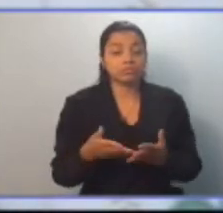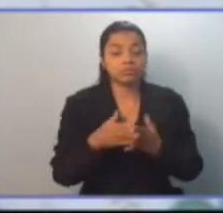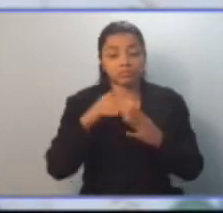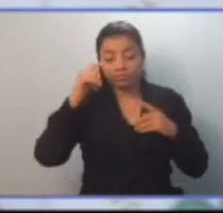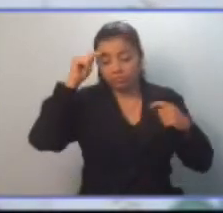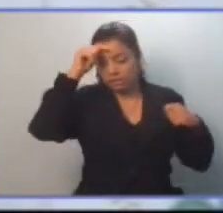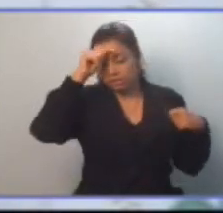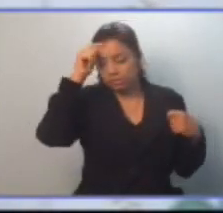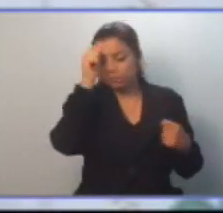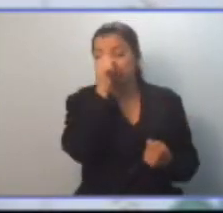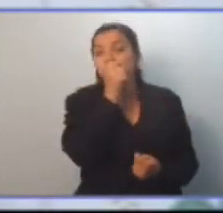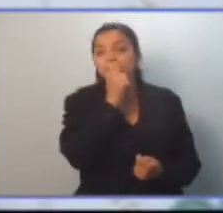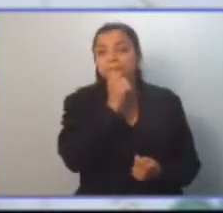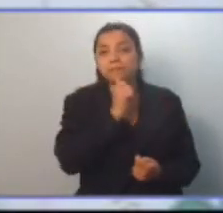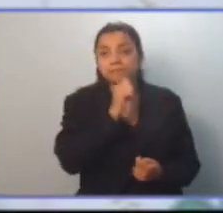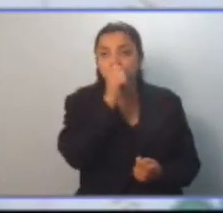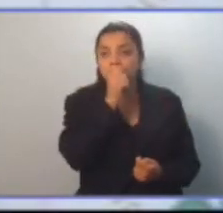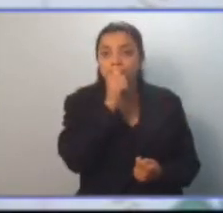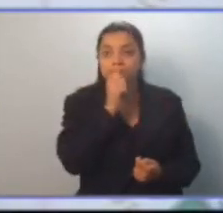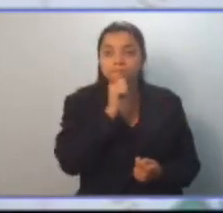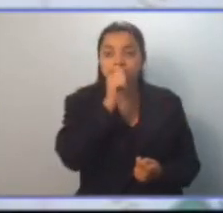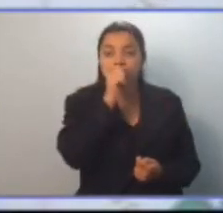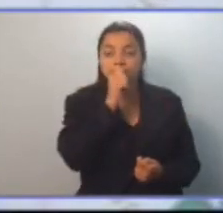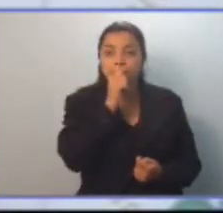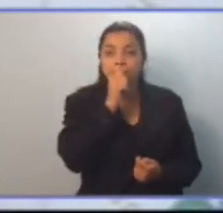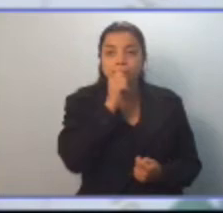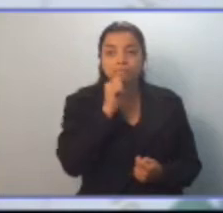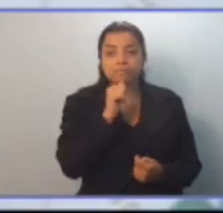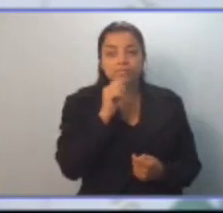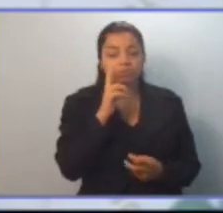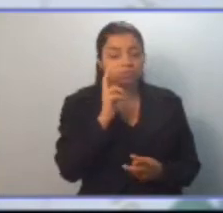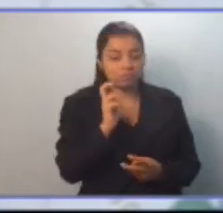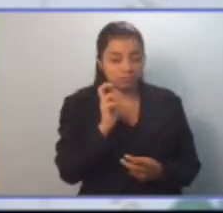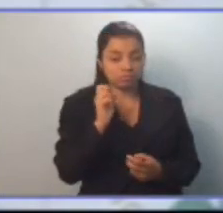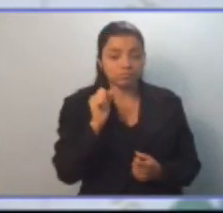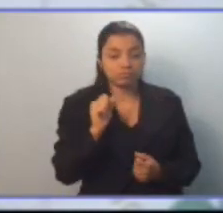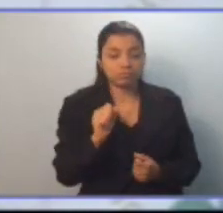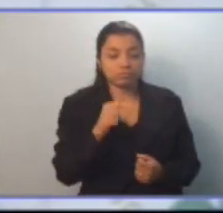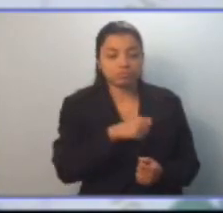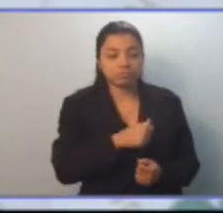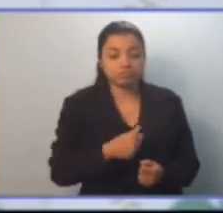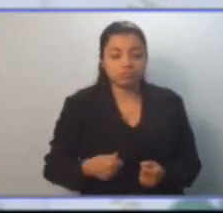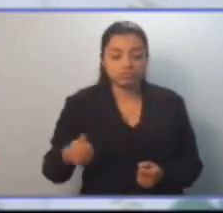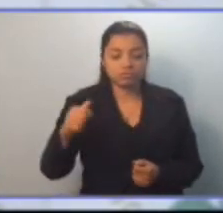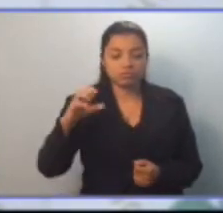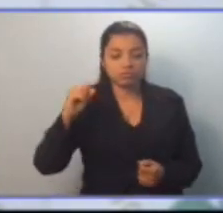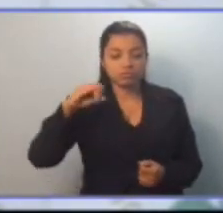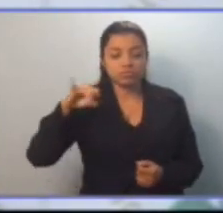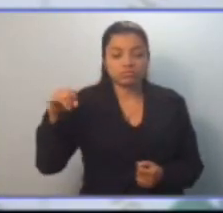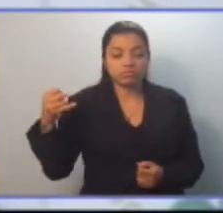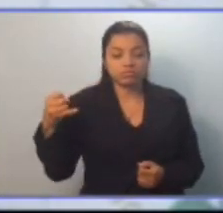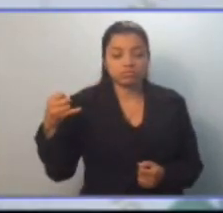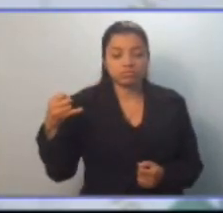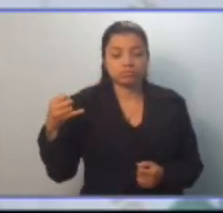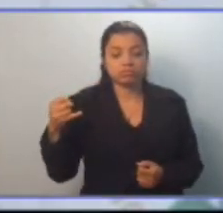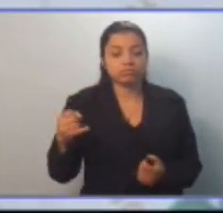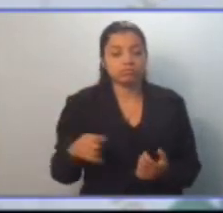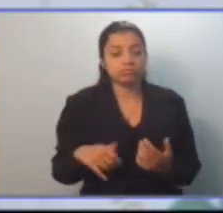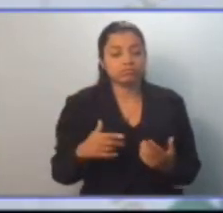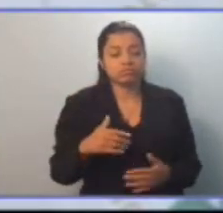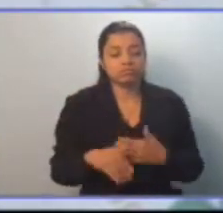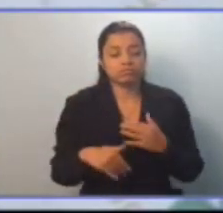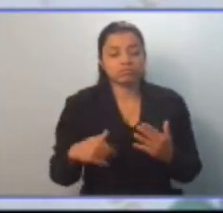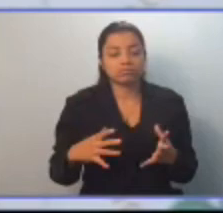perseverancia persistente precisamente de parte de los magistrados de la Honorable Corte Suprema de Justicia de generar